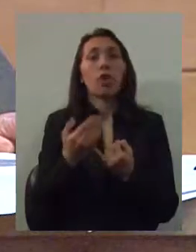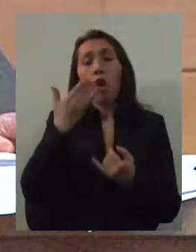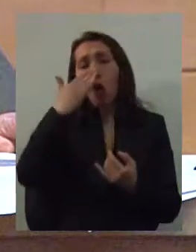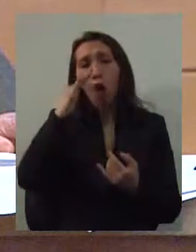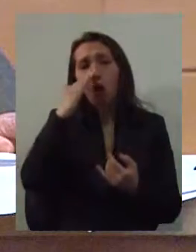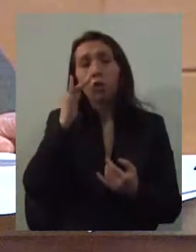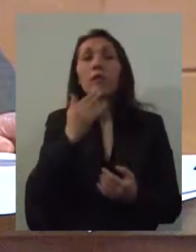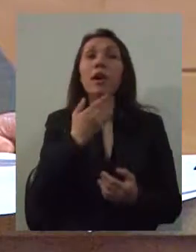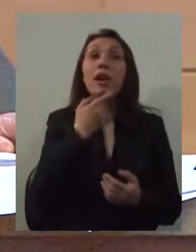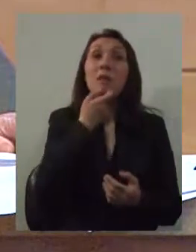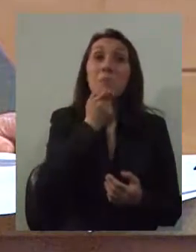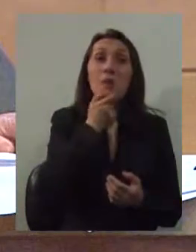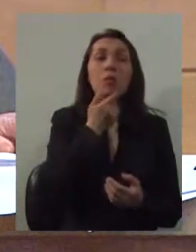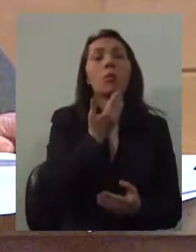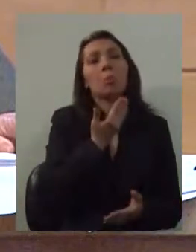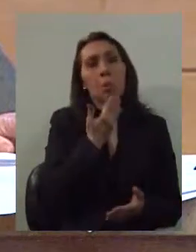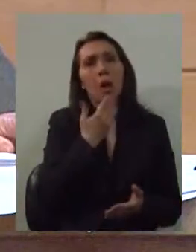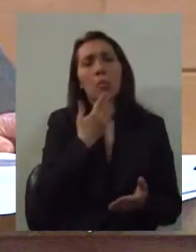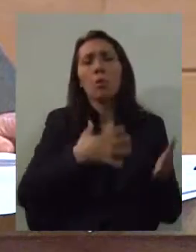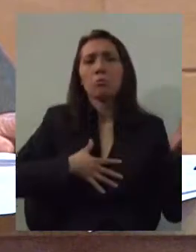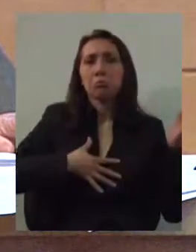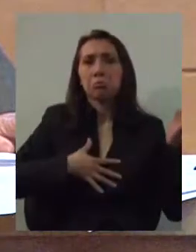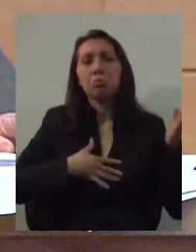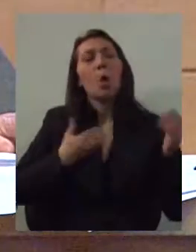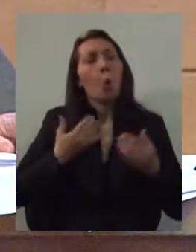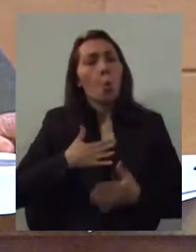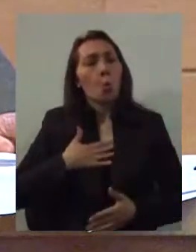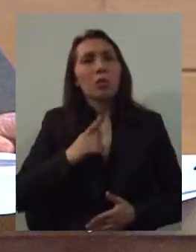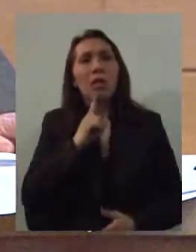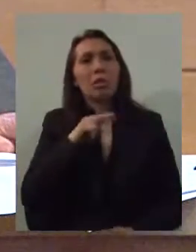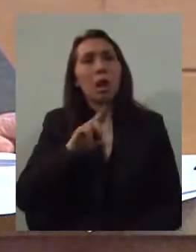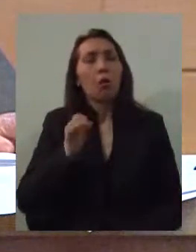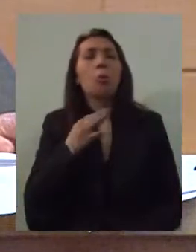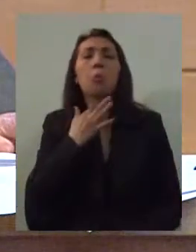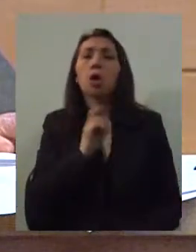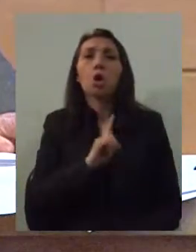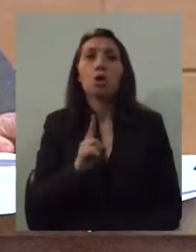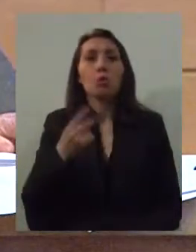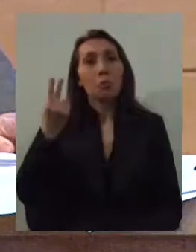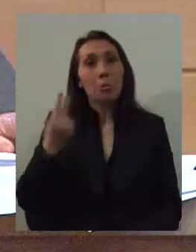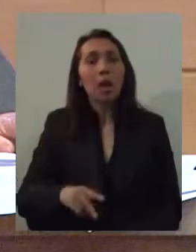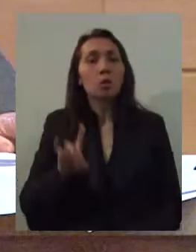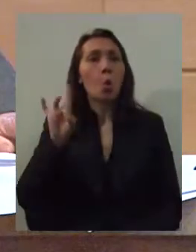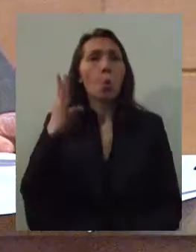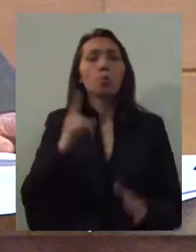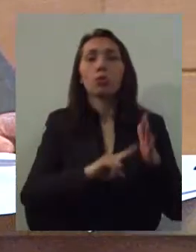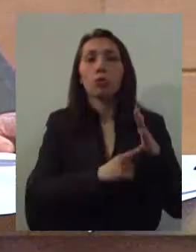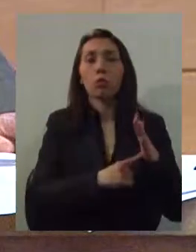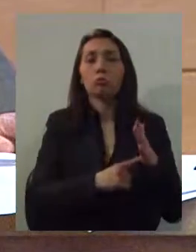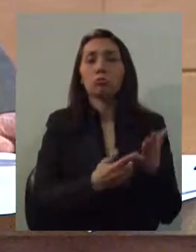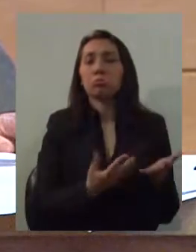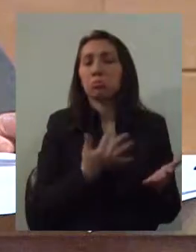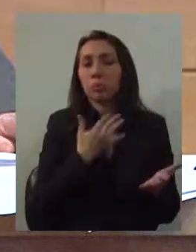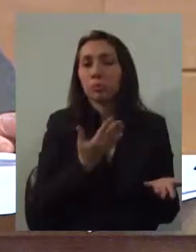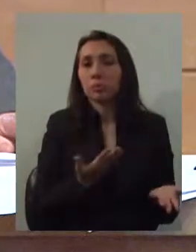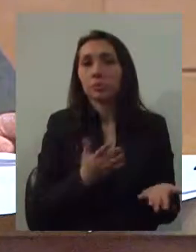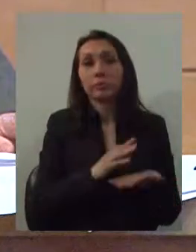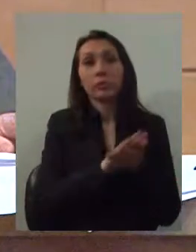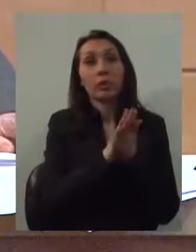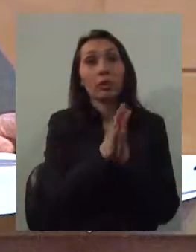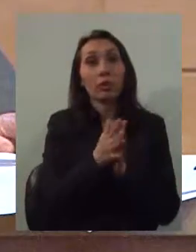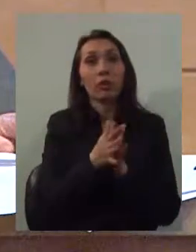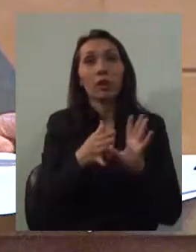cordobeses y mendocinos, que también gustan del tango, de manera que yo no veo por qué hacerlo patrimonio exclusivo de Buenos Aires. Todas